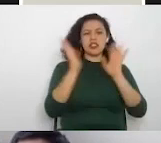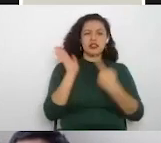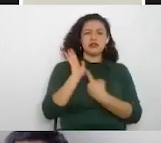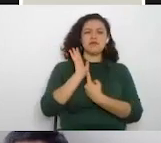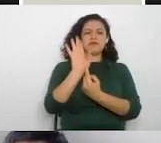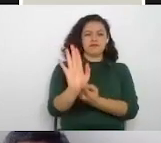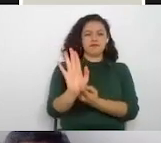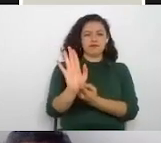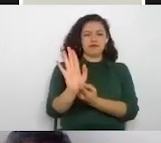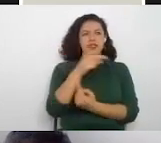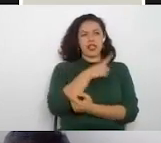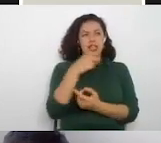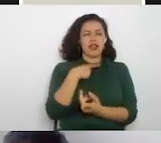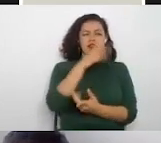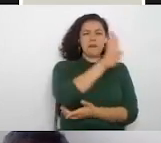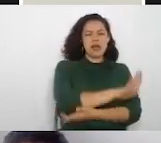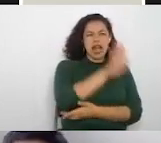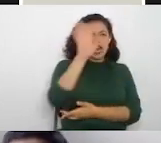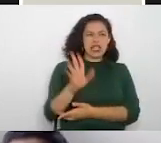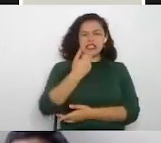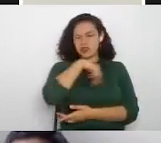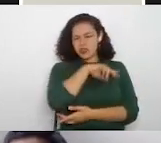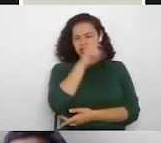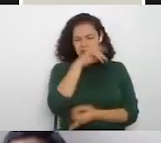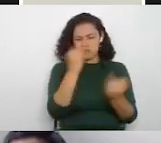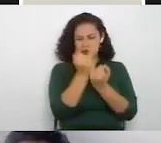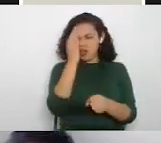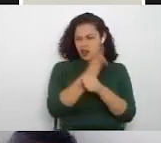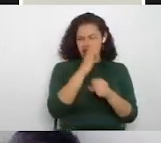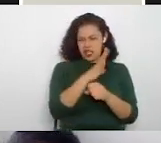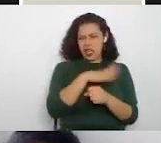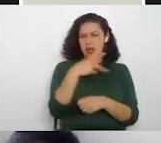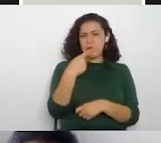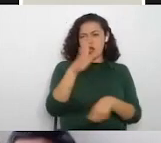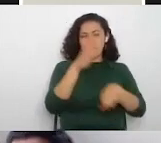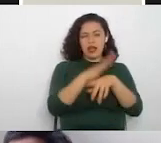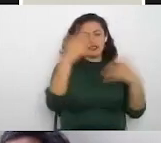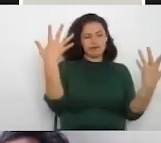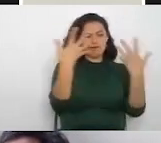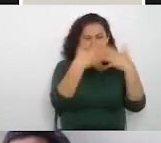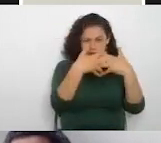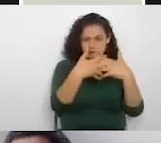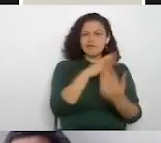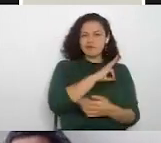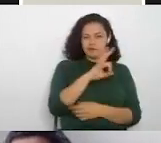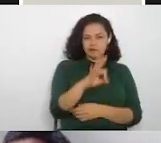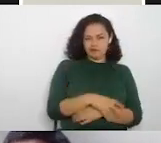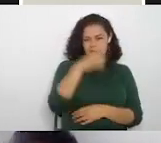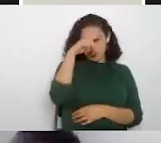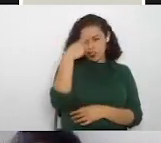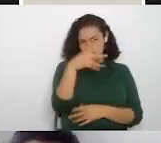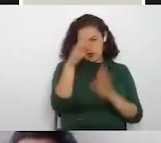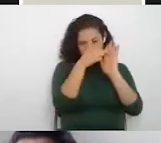que debe de ser muy similar a lo que nosotros estamos teniendo aquí, pero para hacer la alineación, ¿no? Con con los